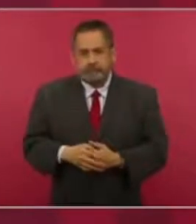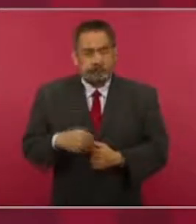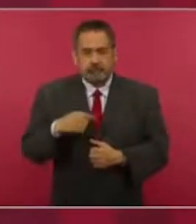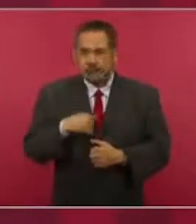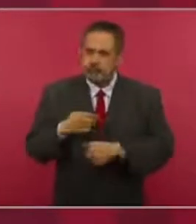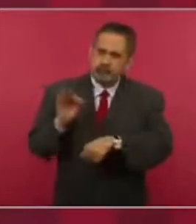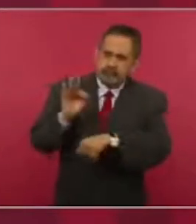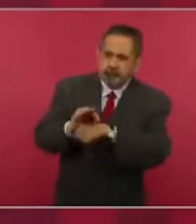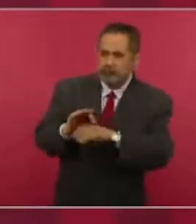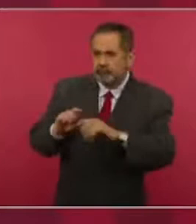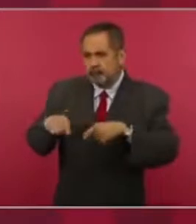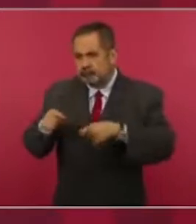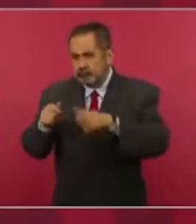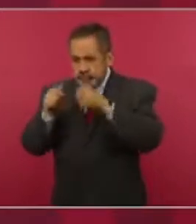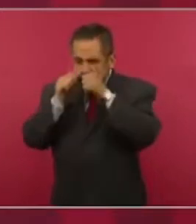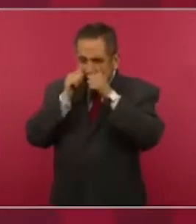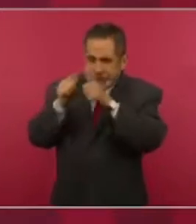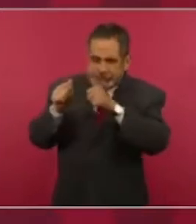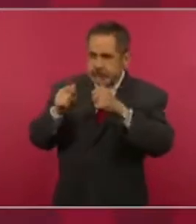representan al pueblo,